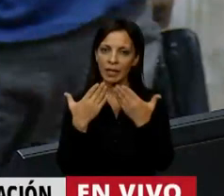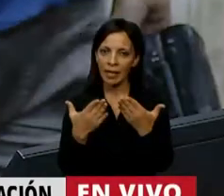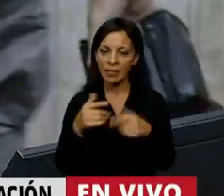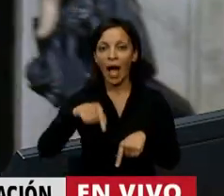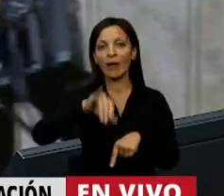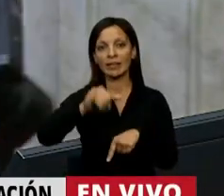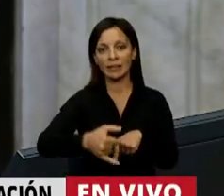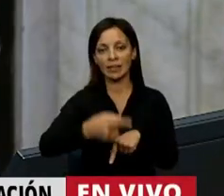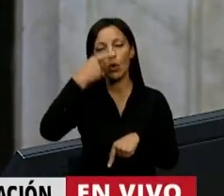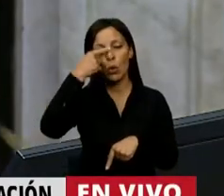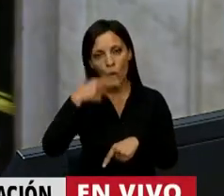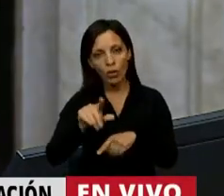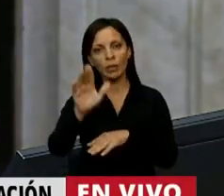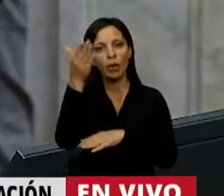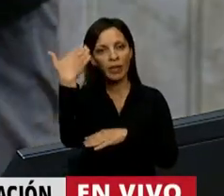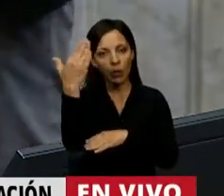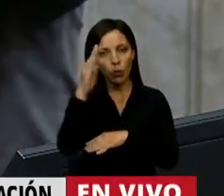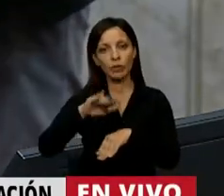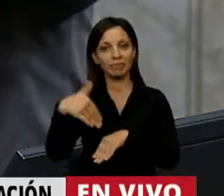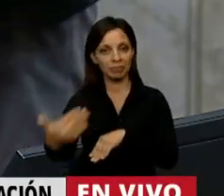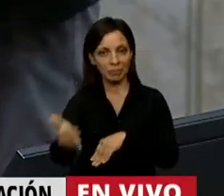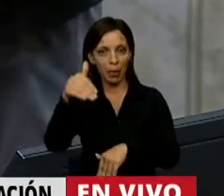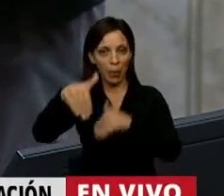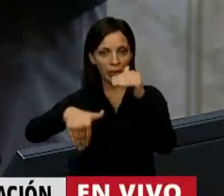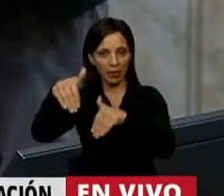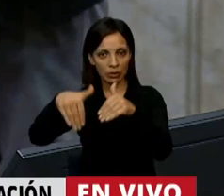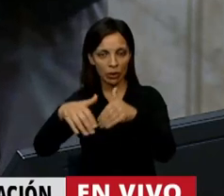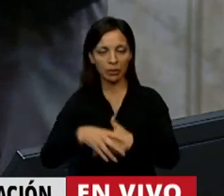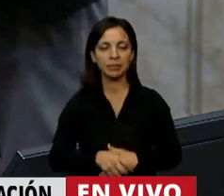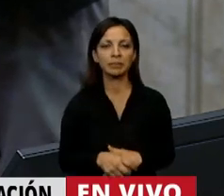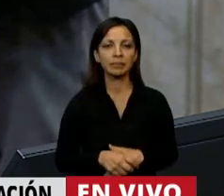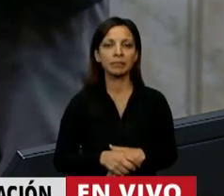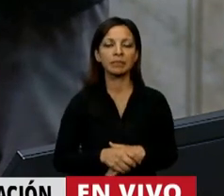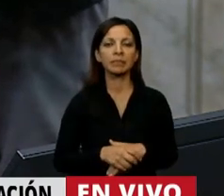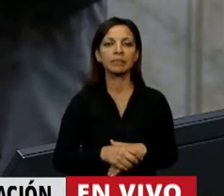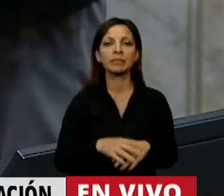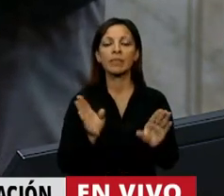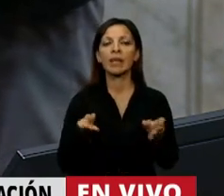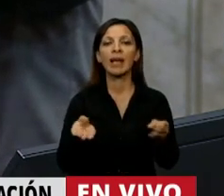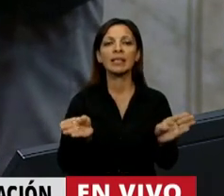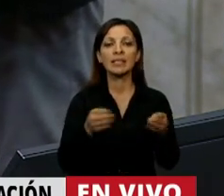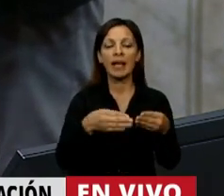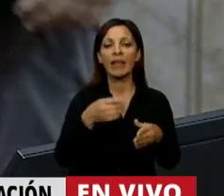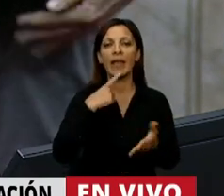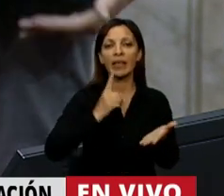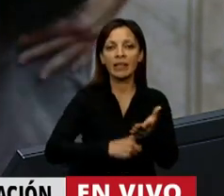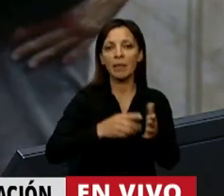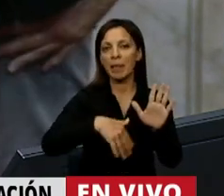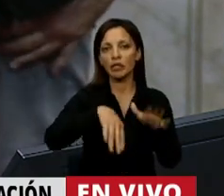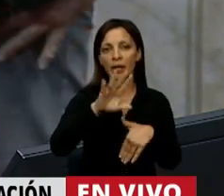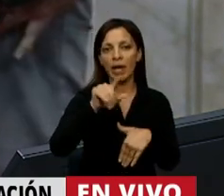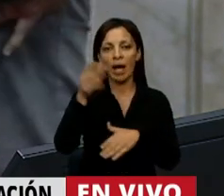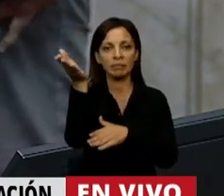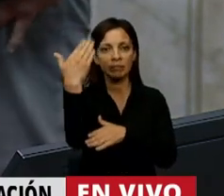para el último discurso previo a la votación. En el cierre del dictamen de la mayoría, tiene la palabra